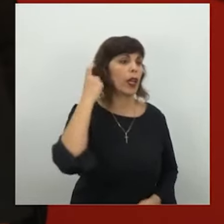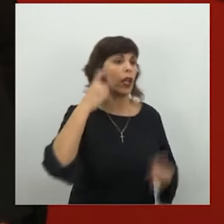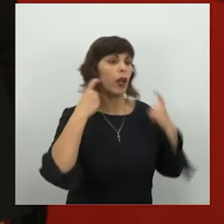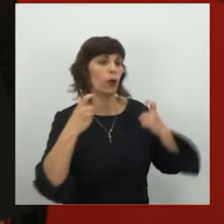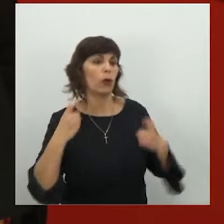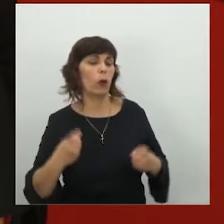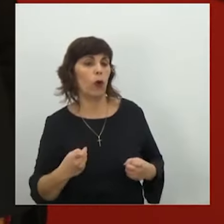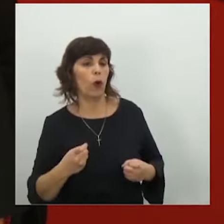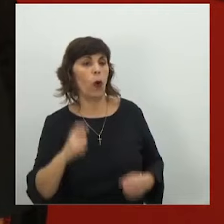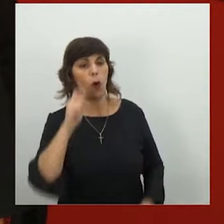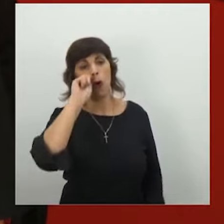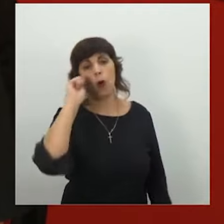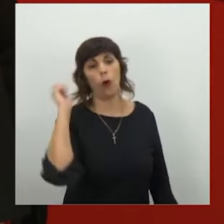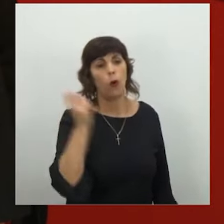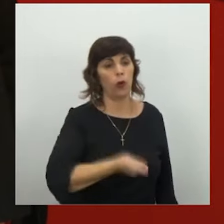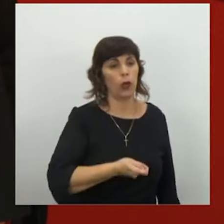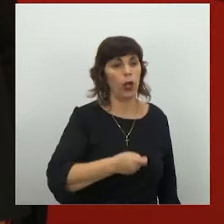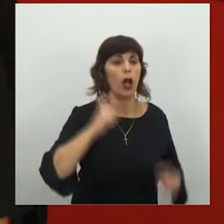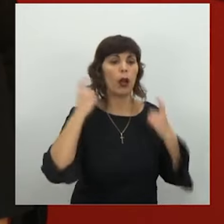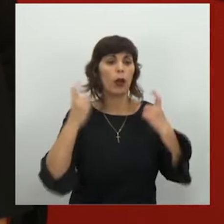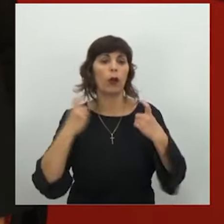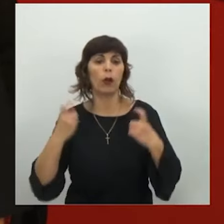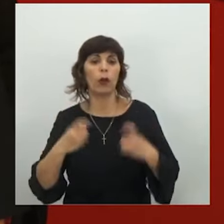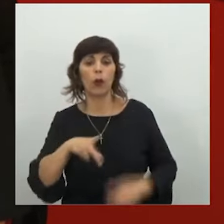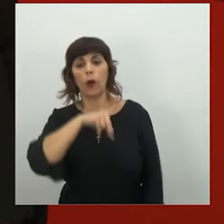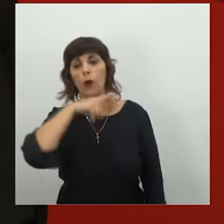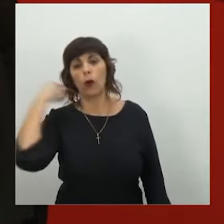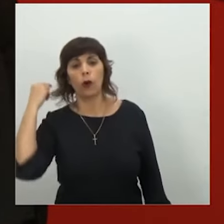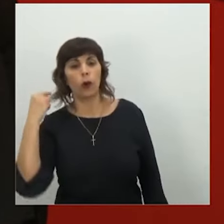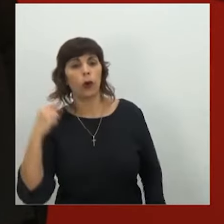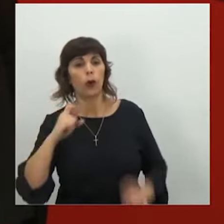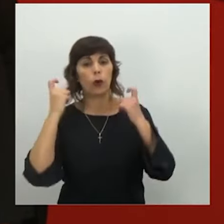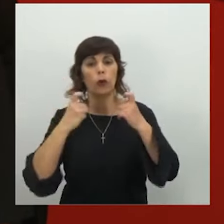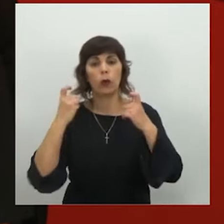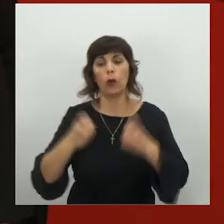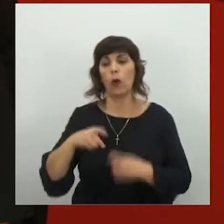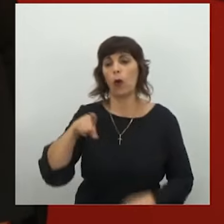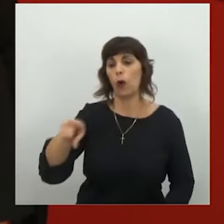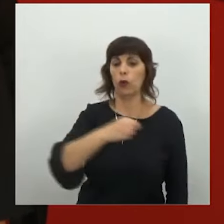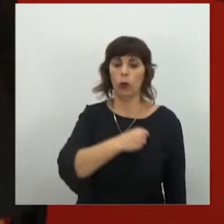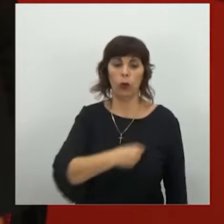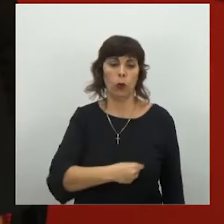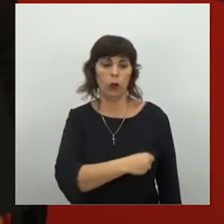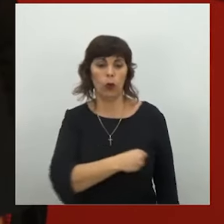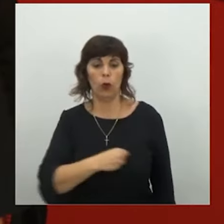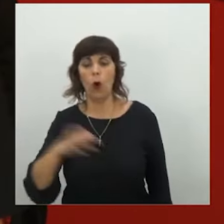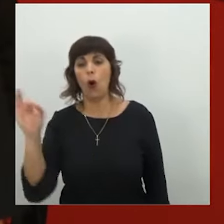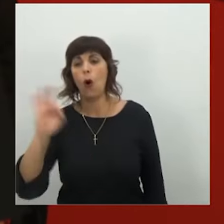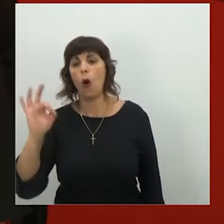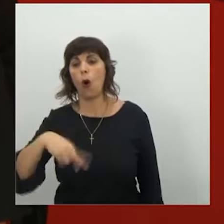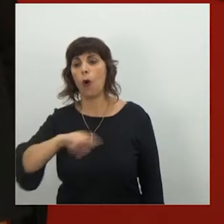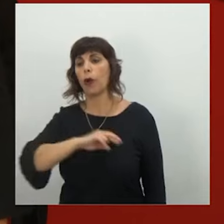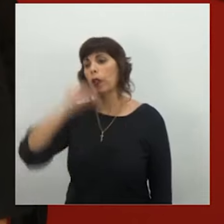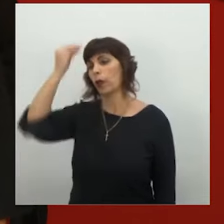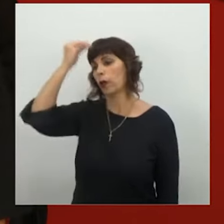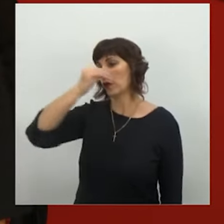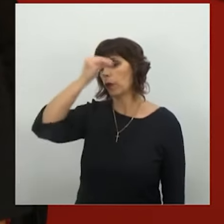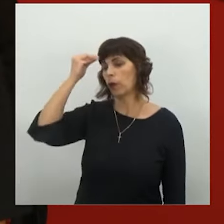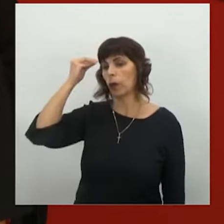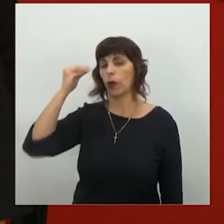ucraniano ortodoxo, ruso ortodoxo, seas evangélico presbiteriano, seas católico, seas bautista,